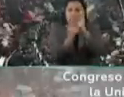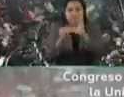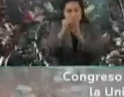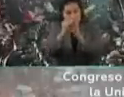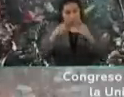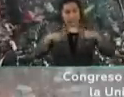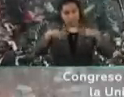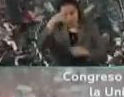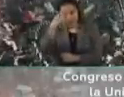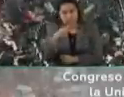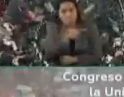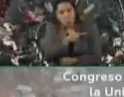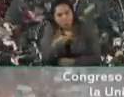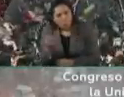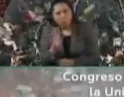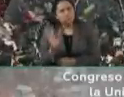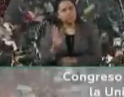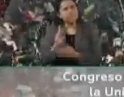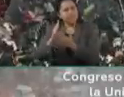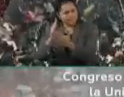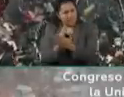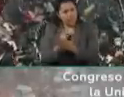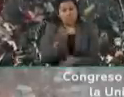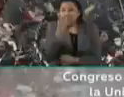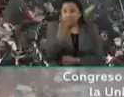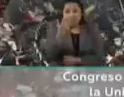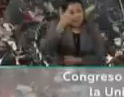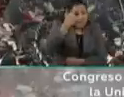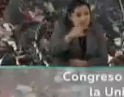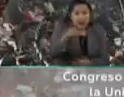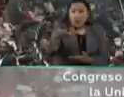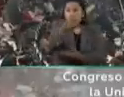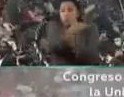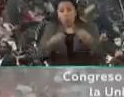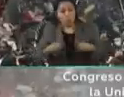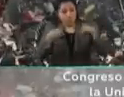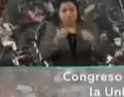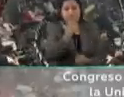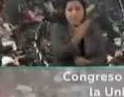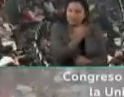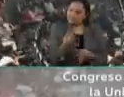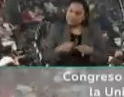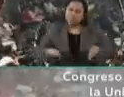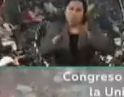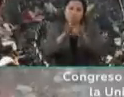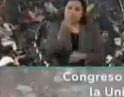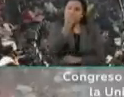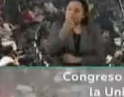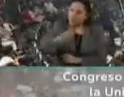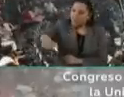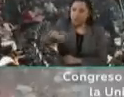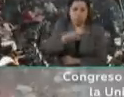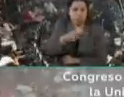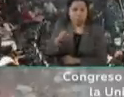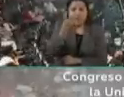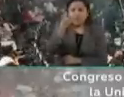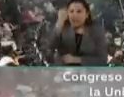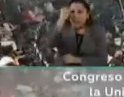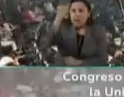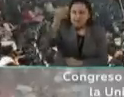pobreza. Por el bien de todos, primero los pobres, se hizo realidad y está dando resultados